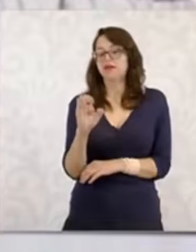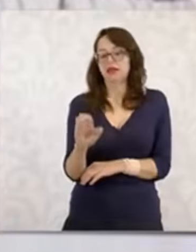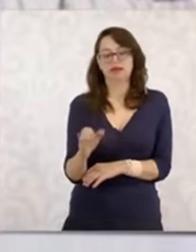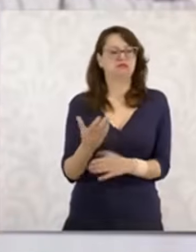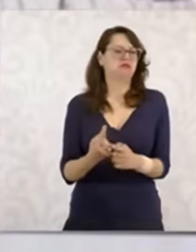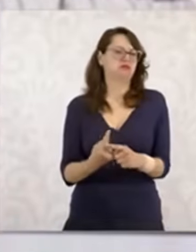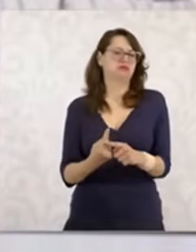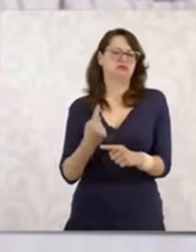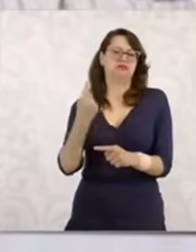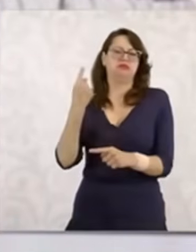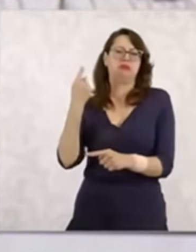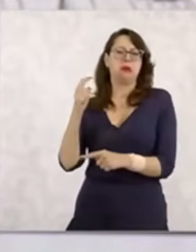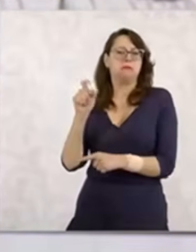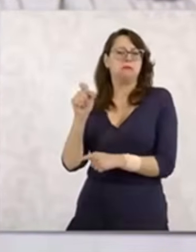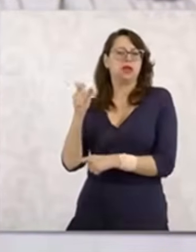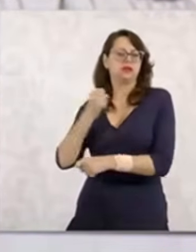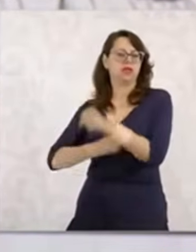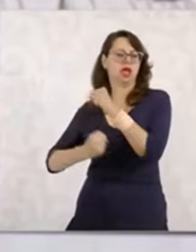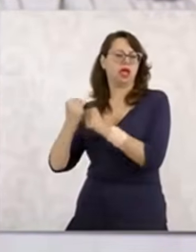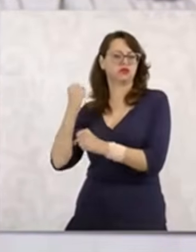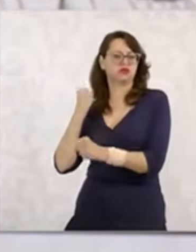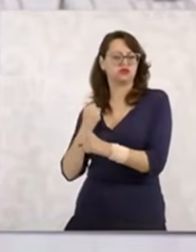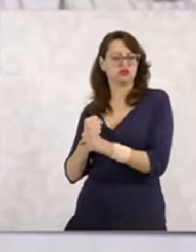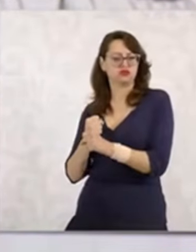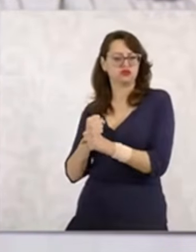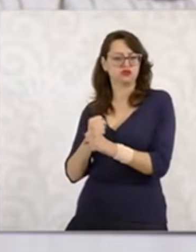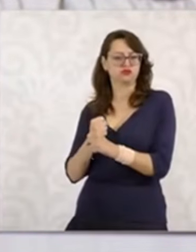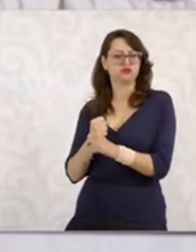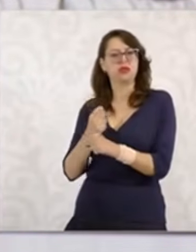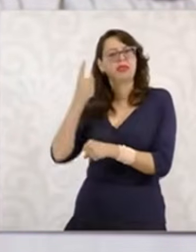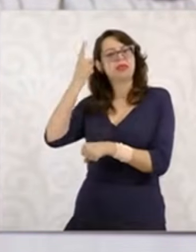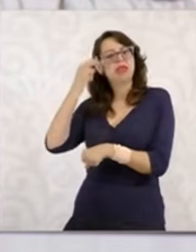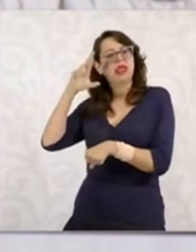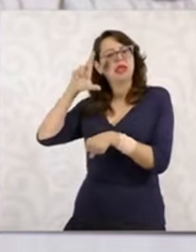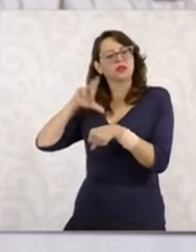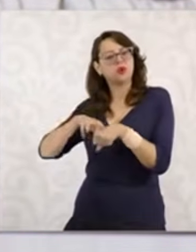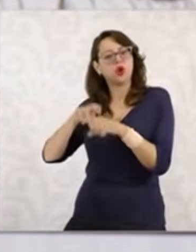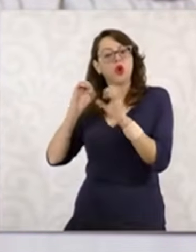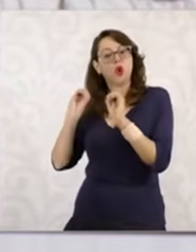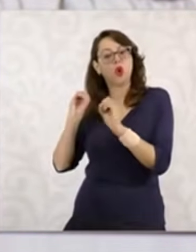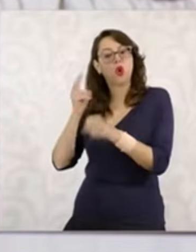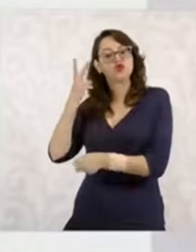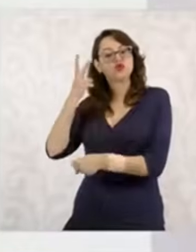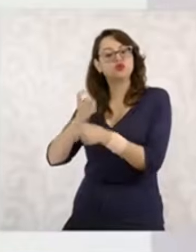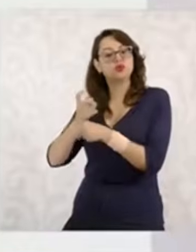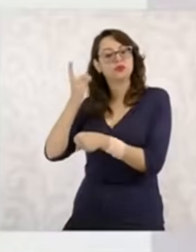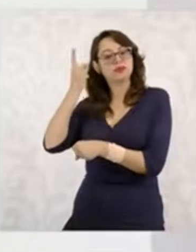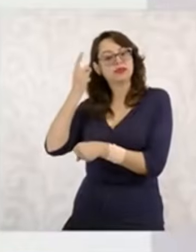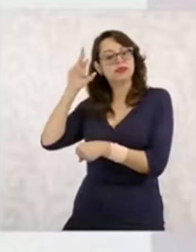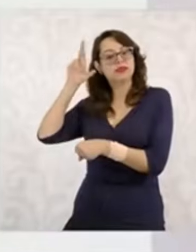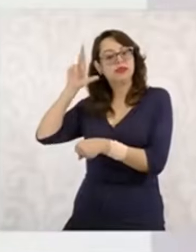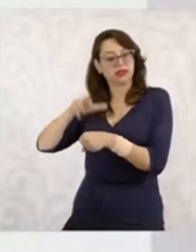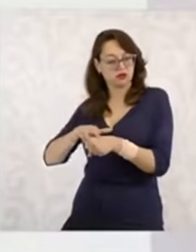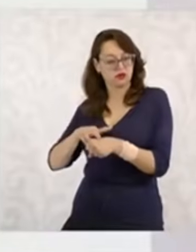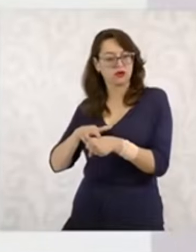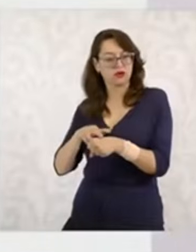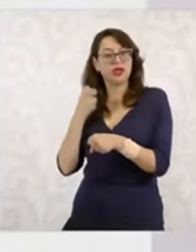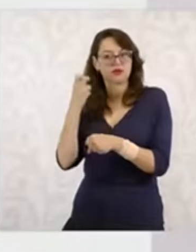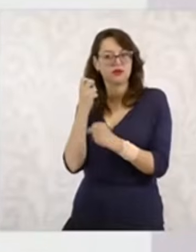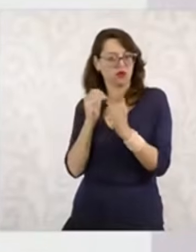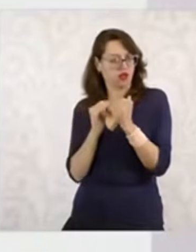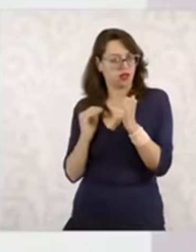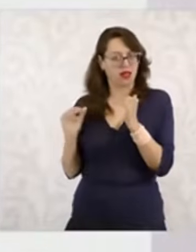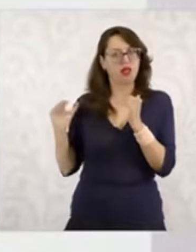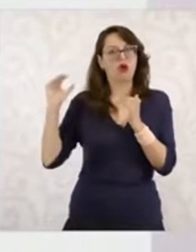20 años, 15 años, o subdirector, o sea, los altos mandos de confianza,